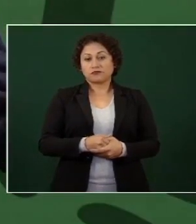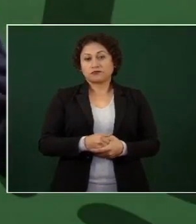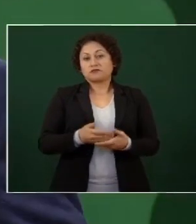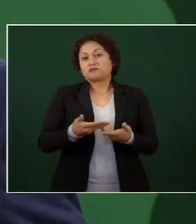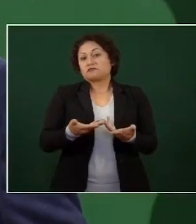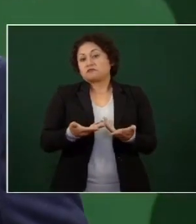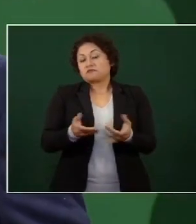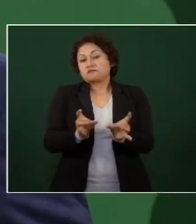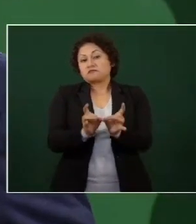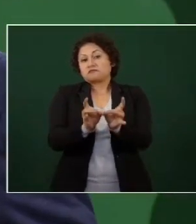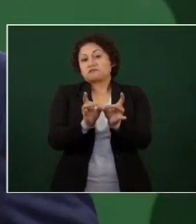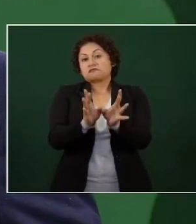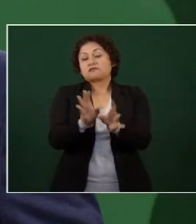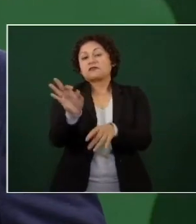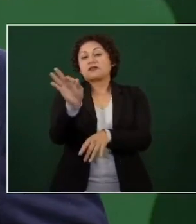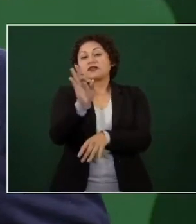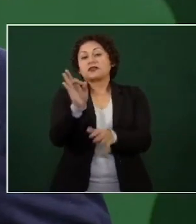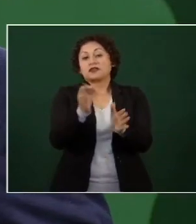procedimiento, ¿no?,